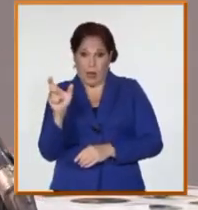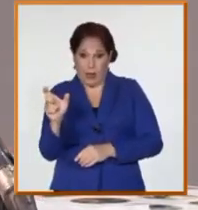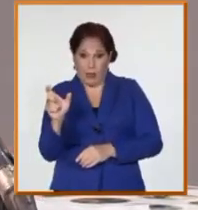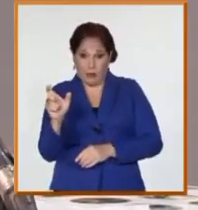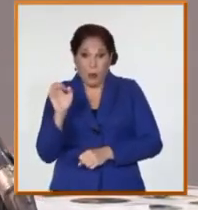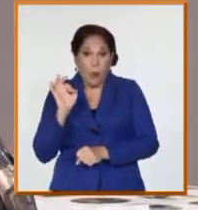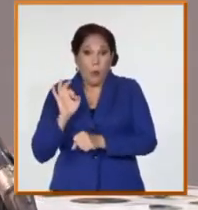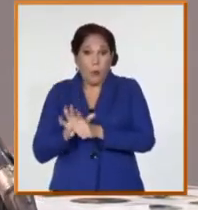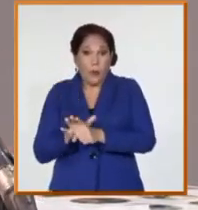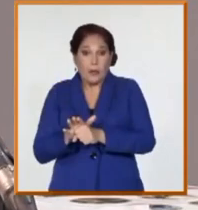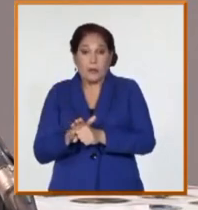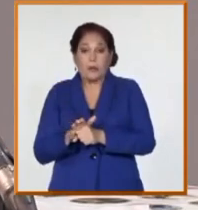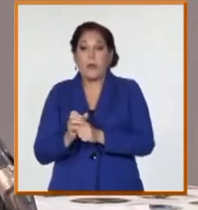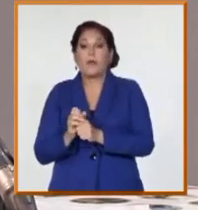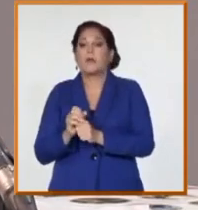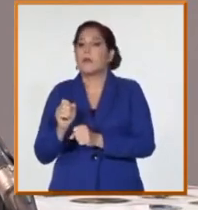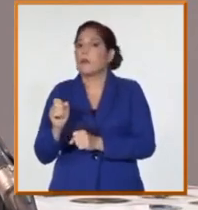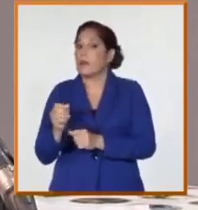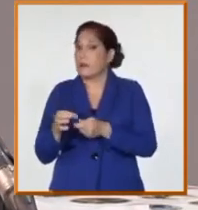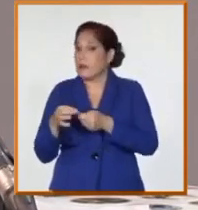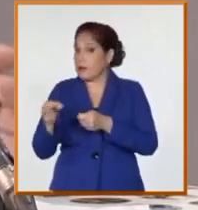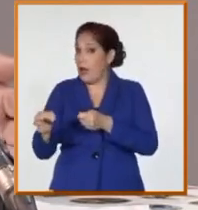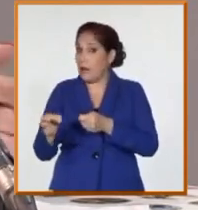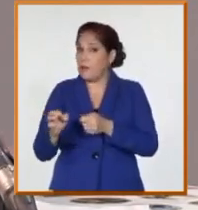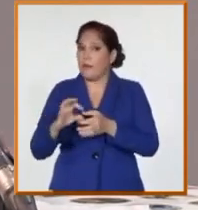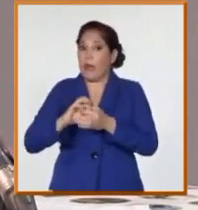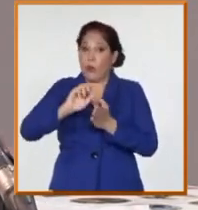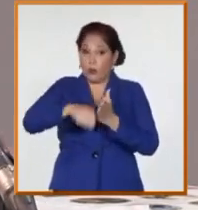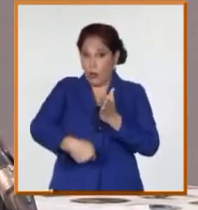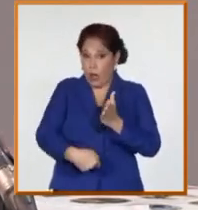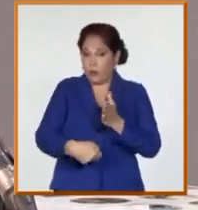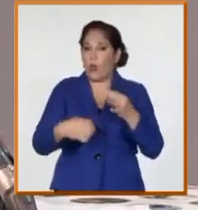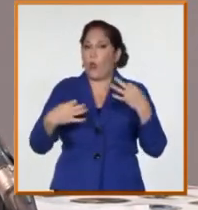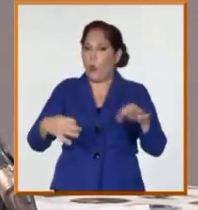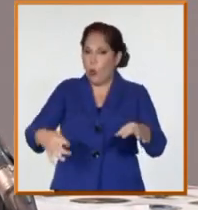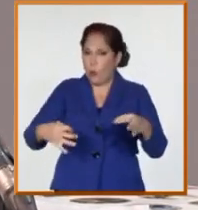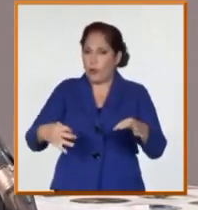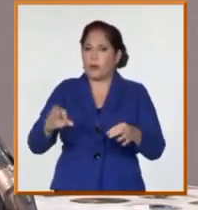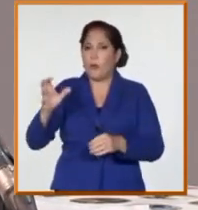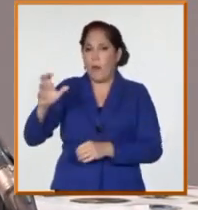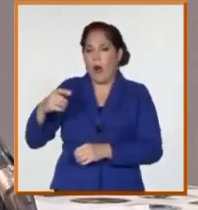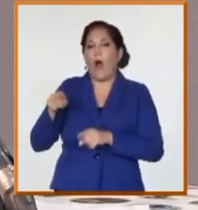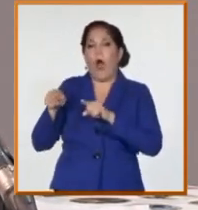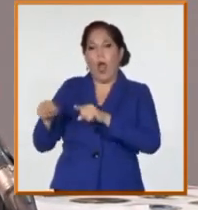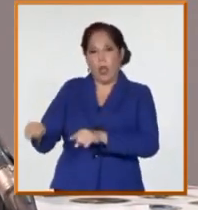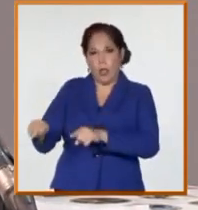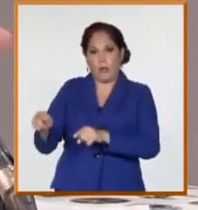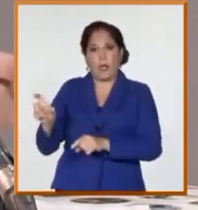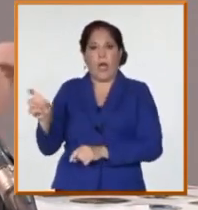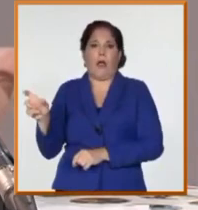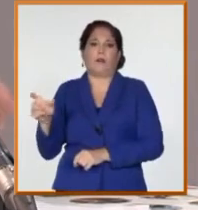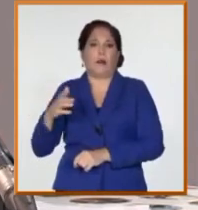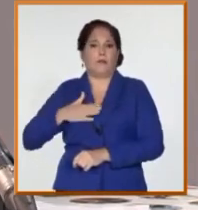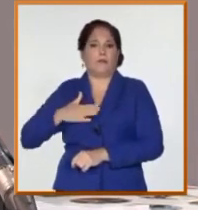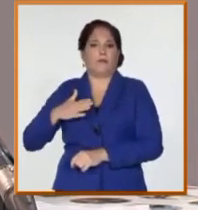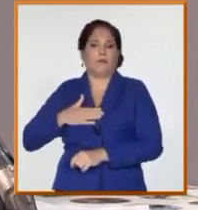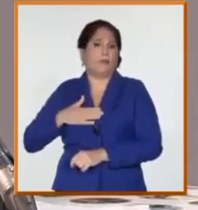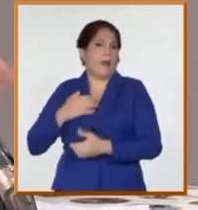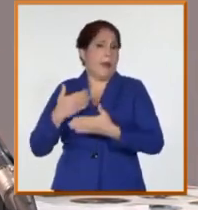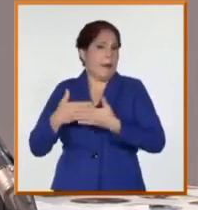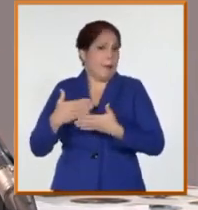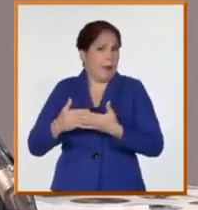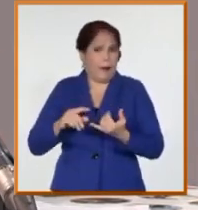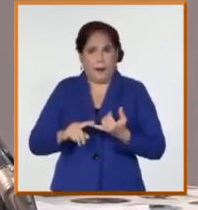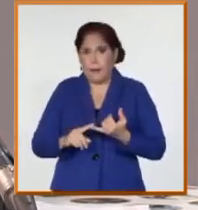que desde que se constituyen que ya tienen sus documentos van al banco tienen su propia tarjeta ya sea si es una cooperativa